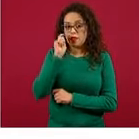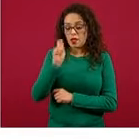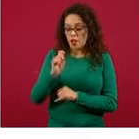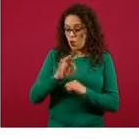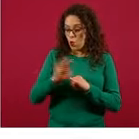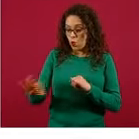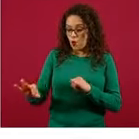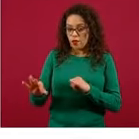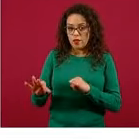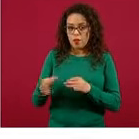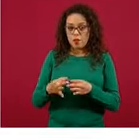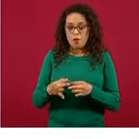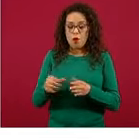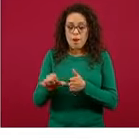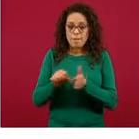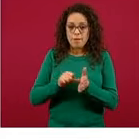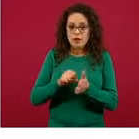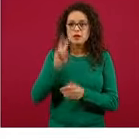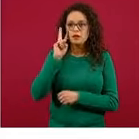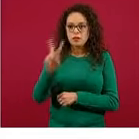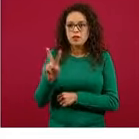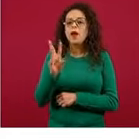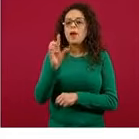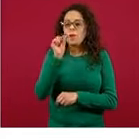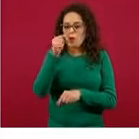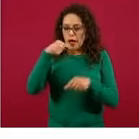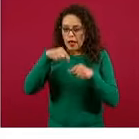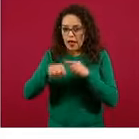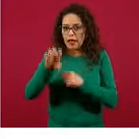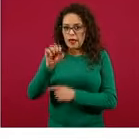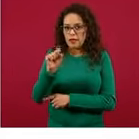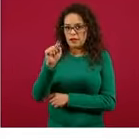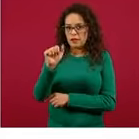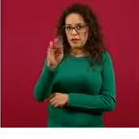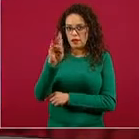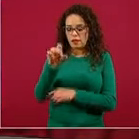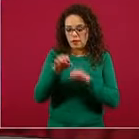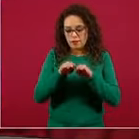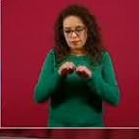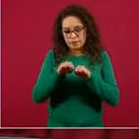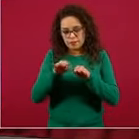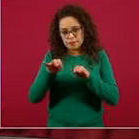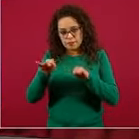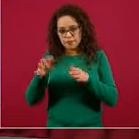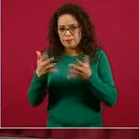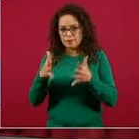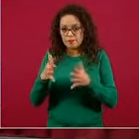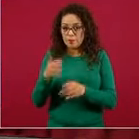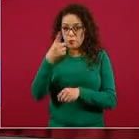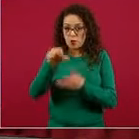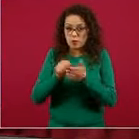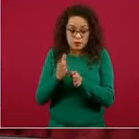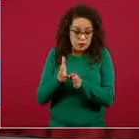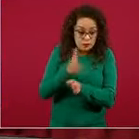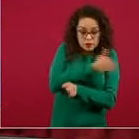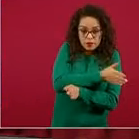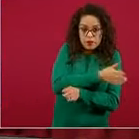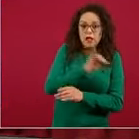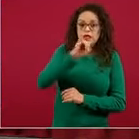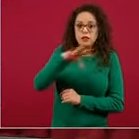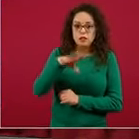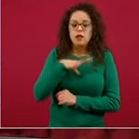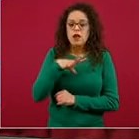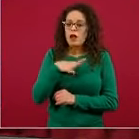se ha tenido una estabilización de este comportamiento, previo a que el mes anterior habíamos sí tenido